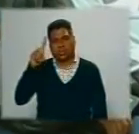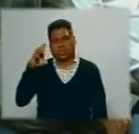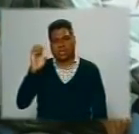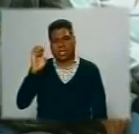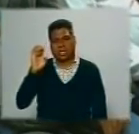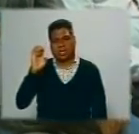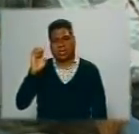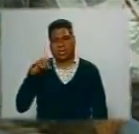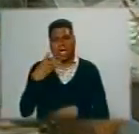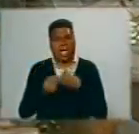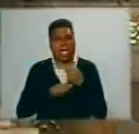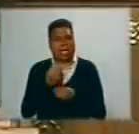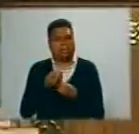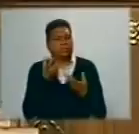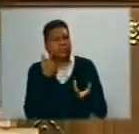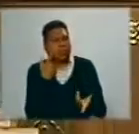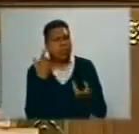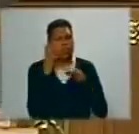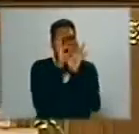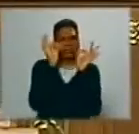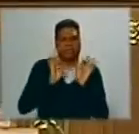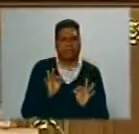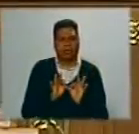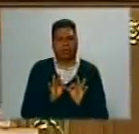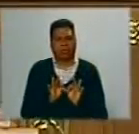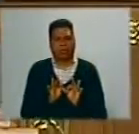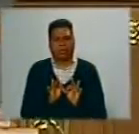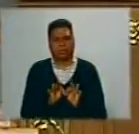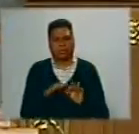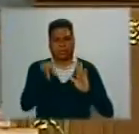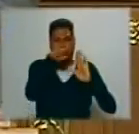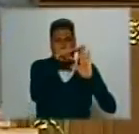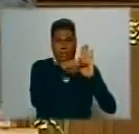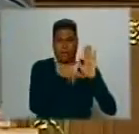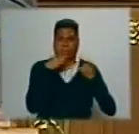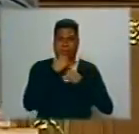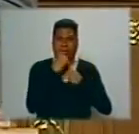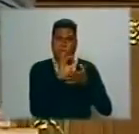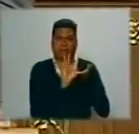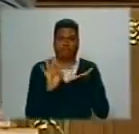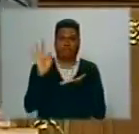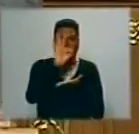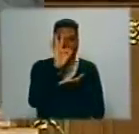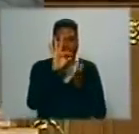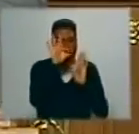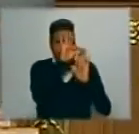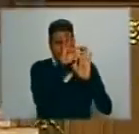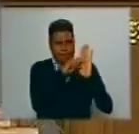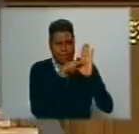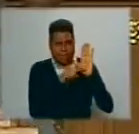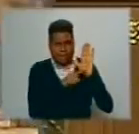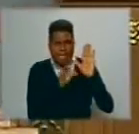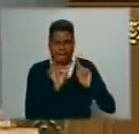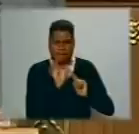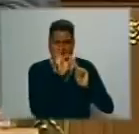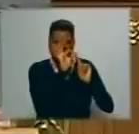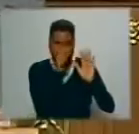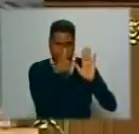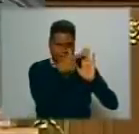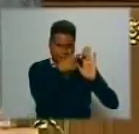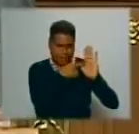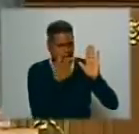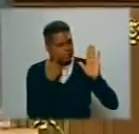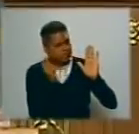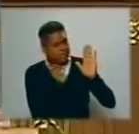organismo técnico de fiscalización con un conjunto de funciones también muy específicas, subordinadas